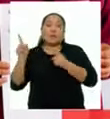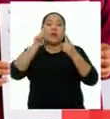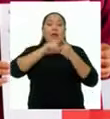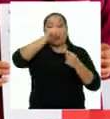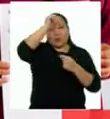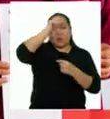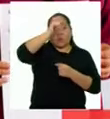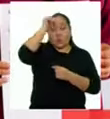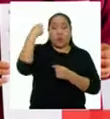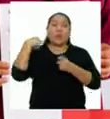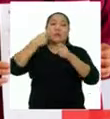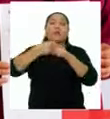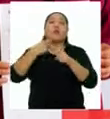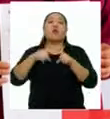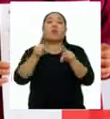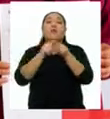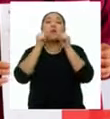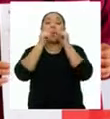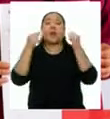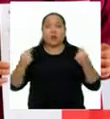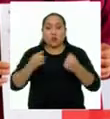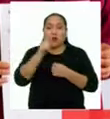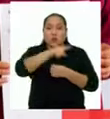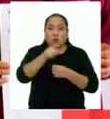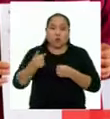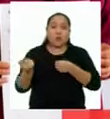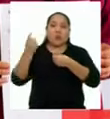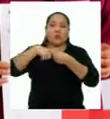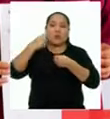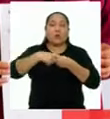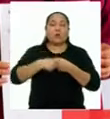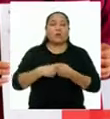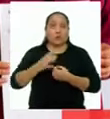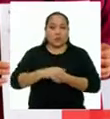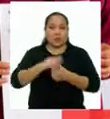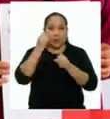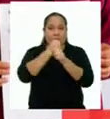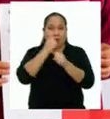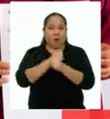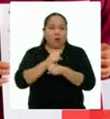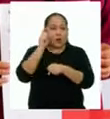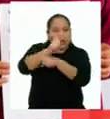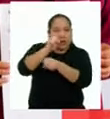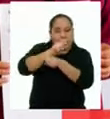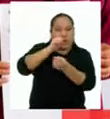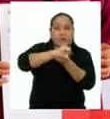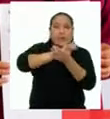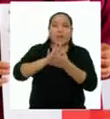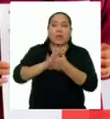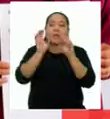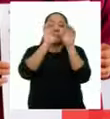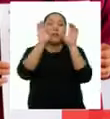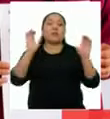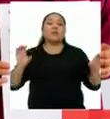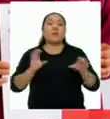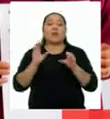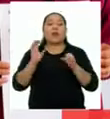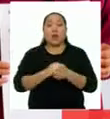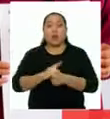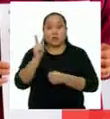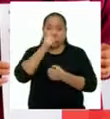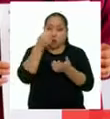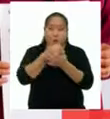portal se encuentra integrado a los servicios de la Bolsa de Trabajo, a capacitaciones laborales gratuitas y a certificados únicos laborales emitidos sin